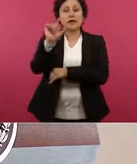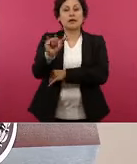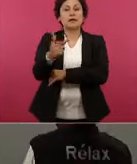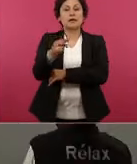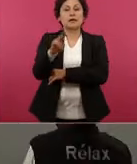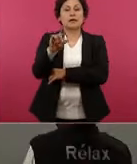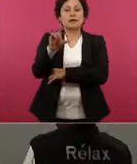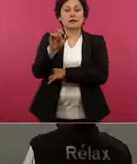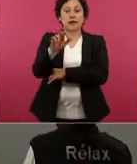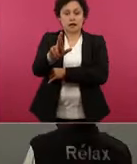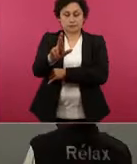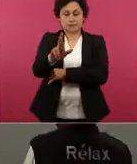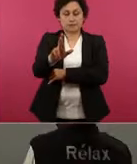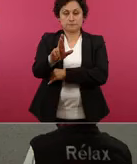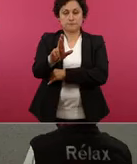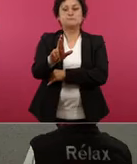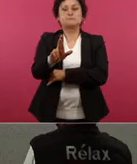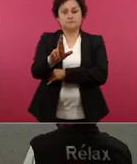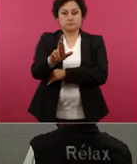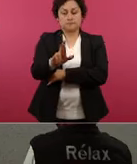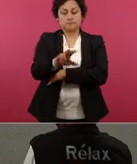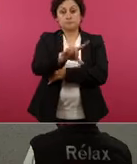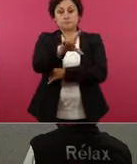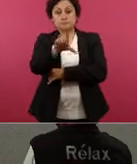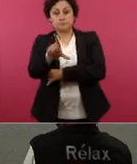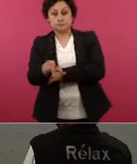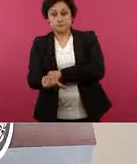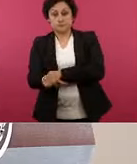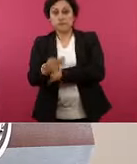Y dos días después